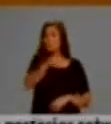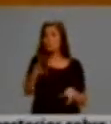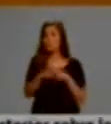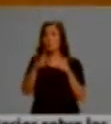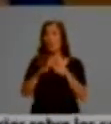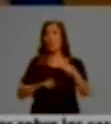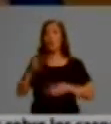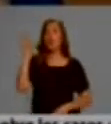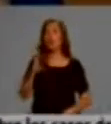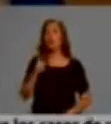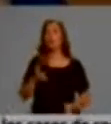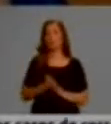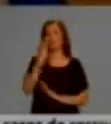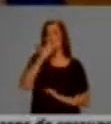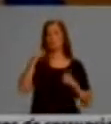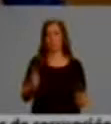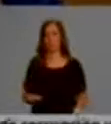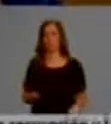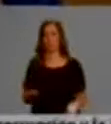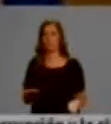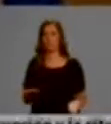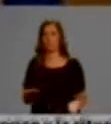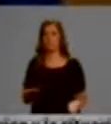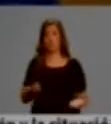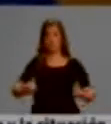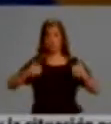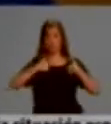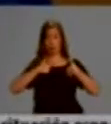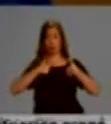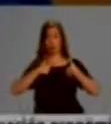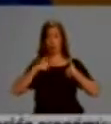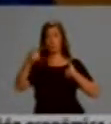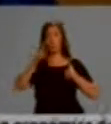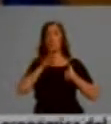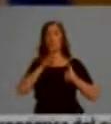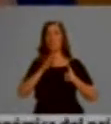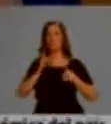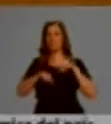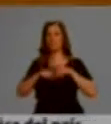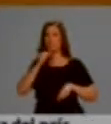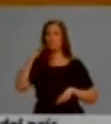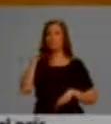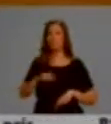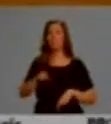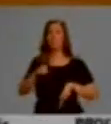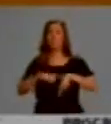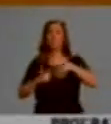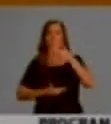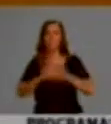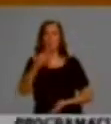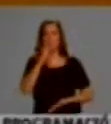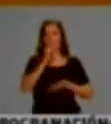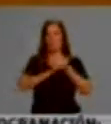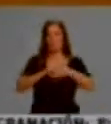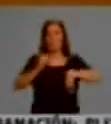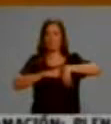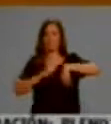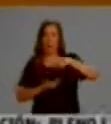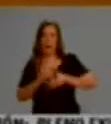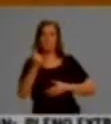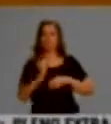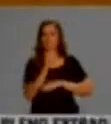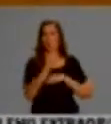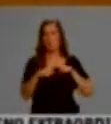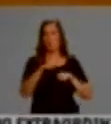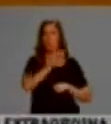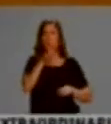es justamente no venir. Y no es de mí, de quien habla del Spiegel o el Financial Times o el The Economist, no, es de usted